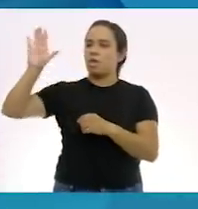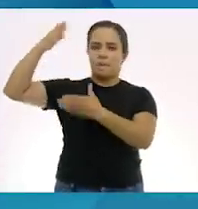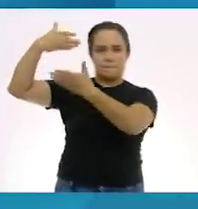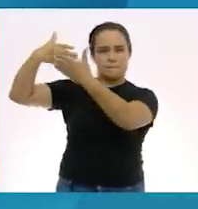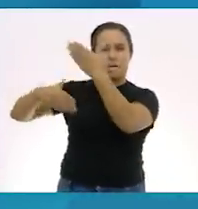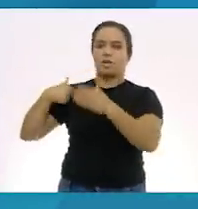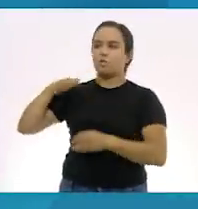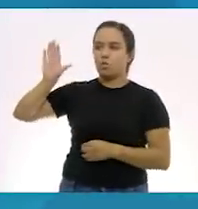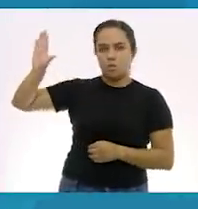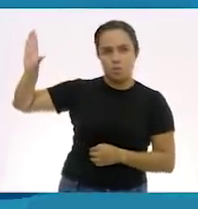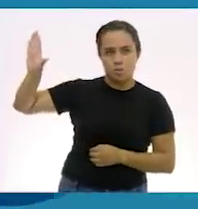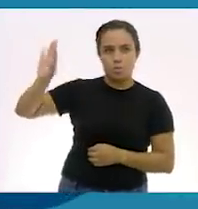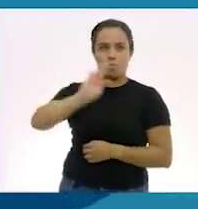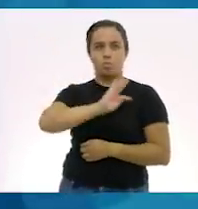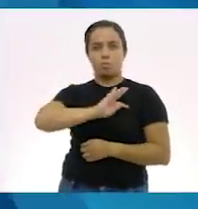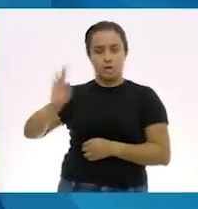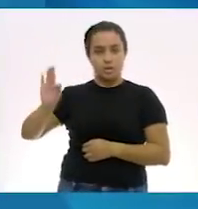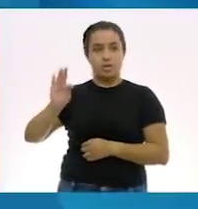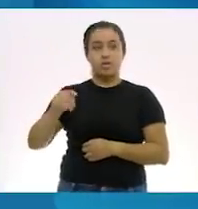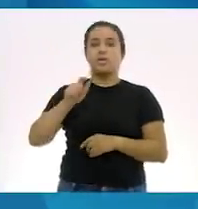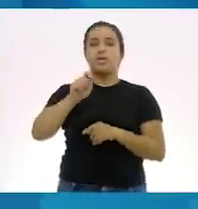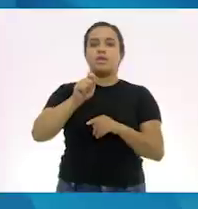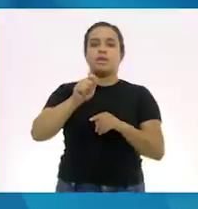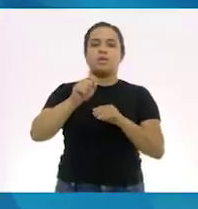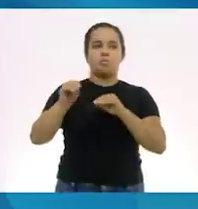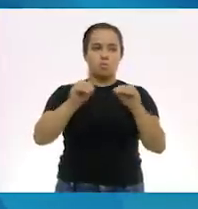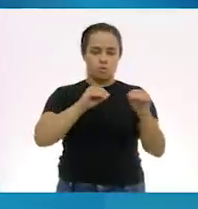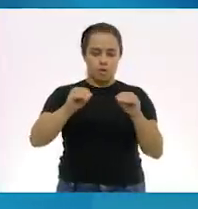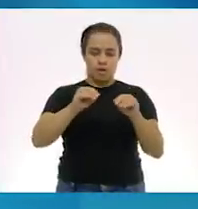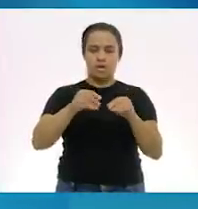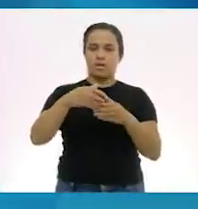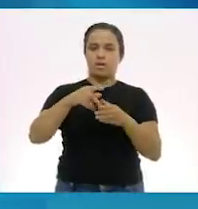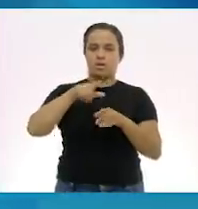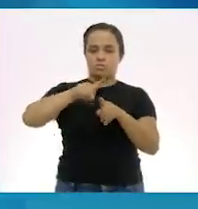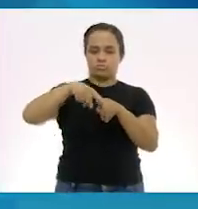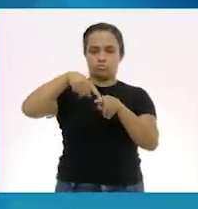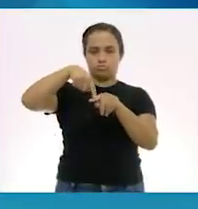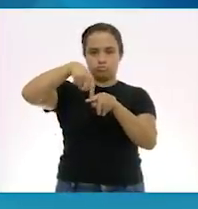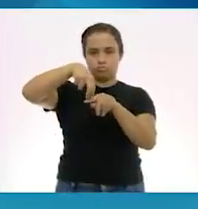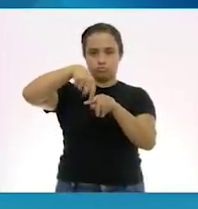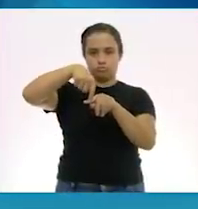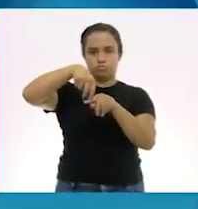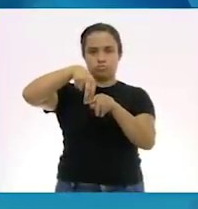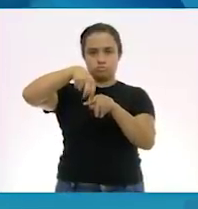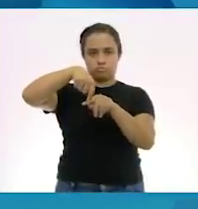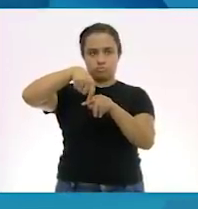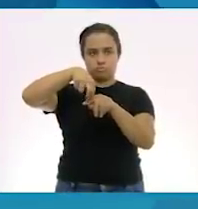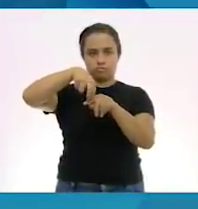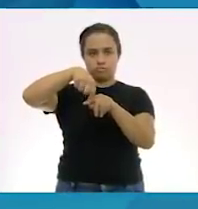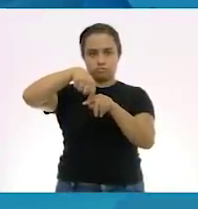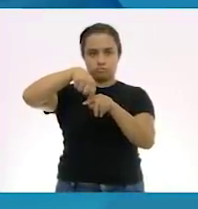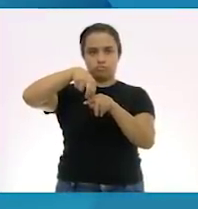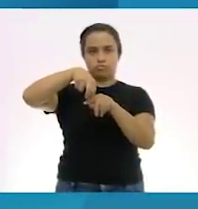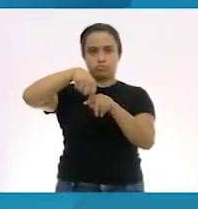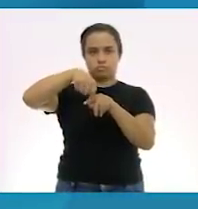otro lado, hacemos círculos chiquitos, círculos medianos y círculos muy